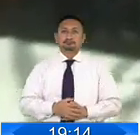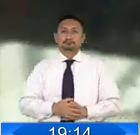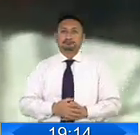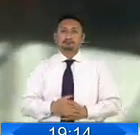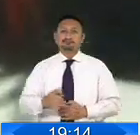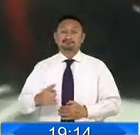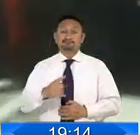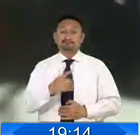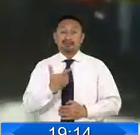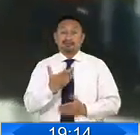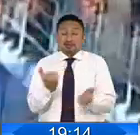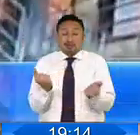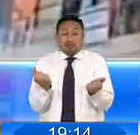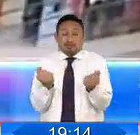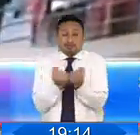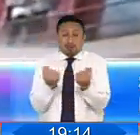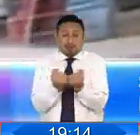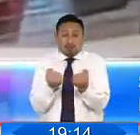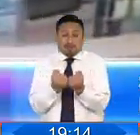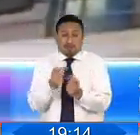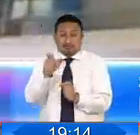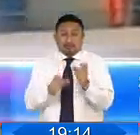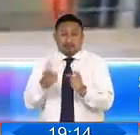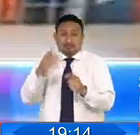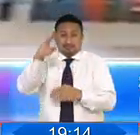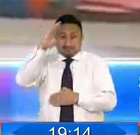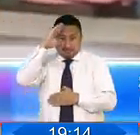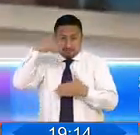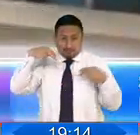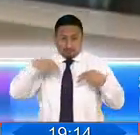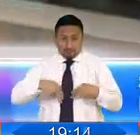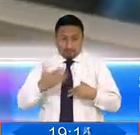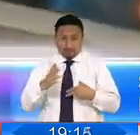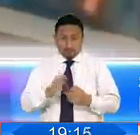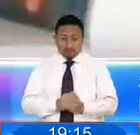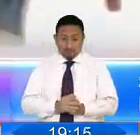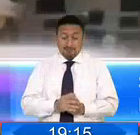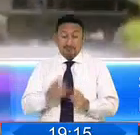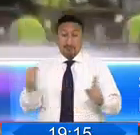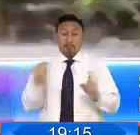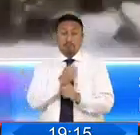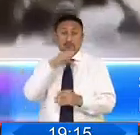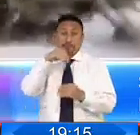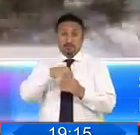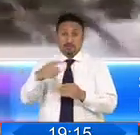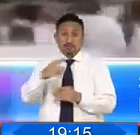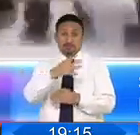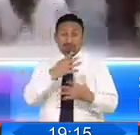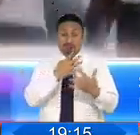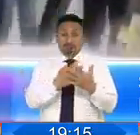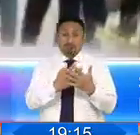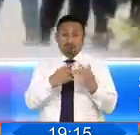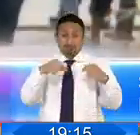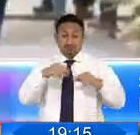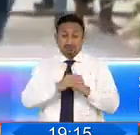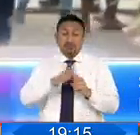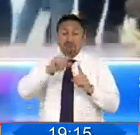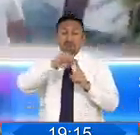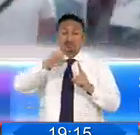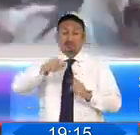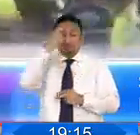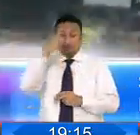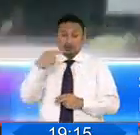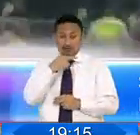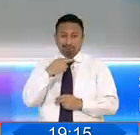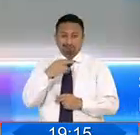hacinamiento, la falta de guías penitenciarios, pero sobre todo la violencia dentro de los centros carcelarios, son el diagnóstico de un sistema de rehabilitación